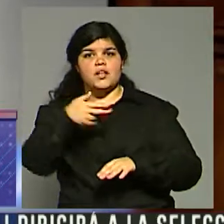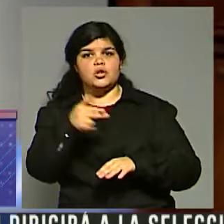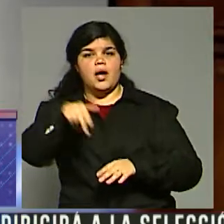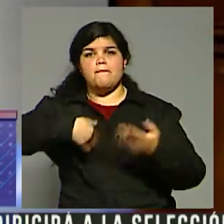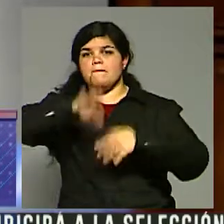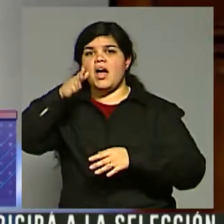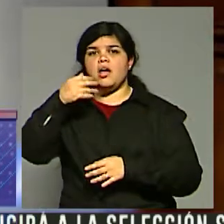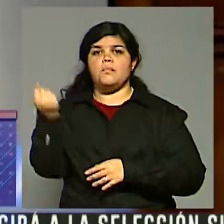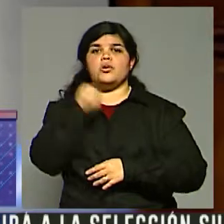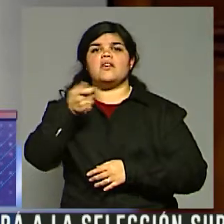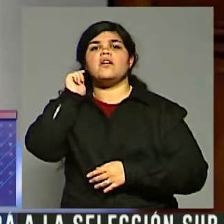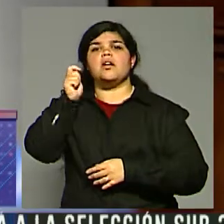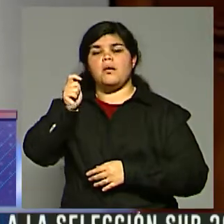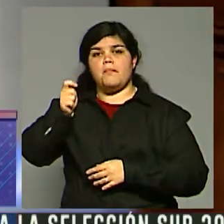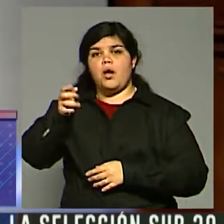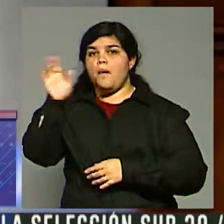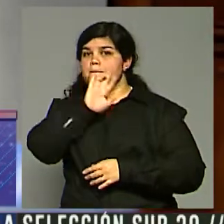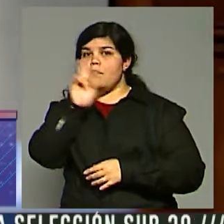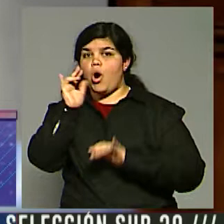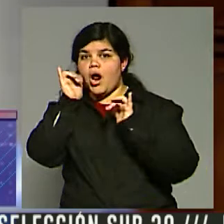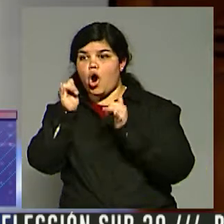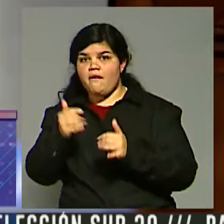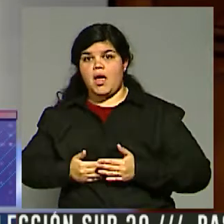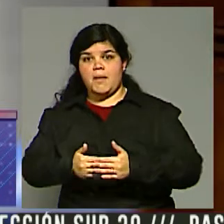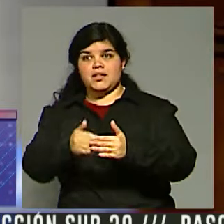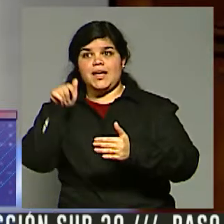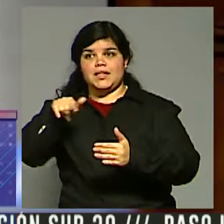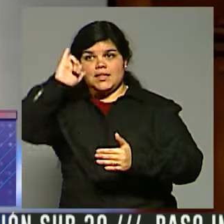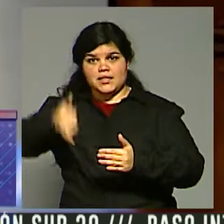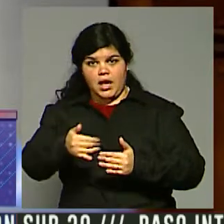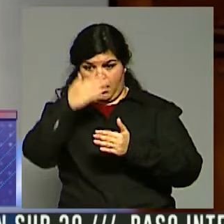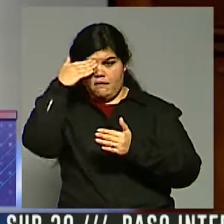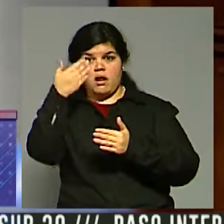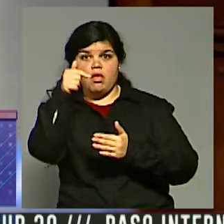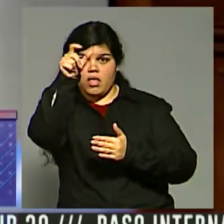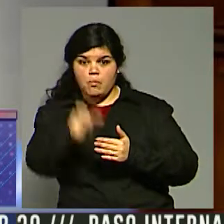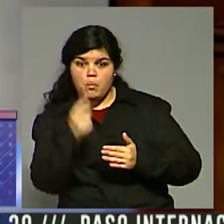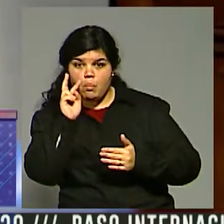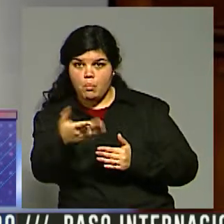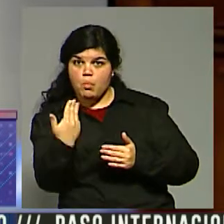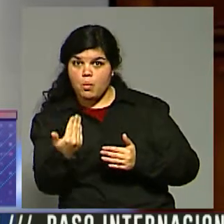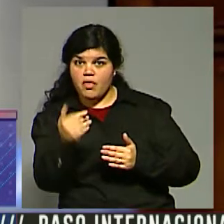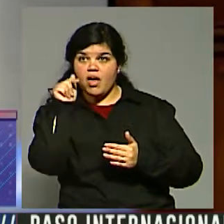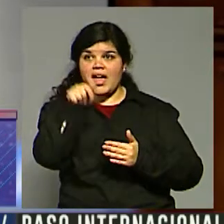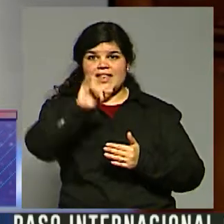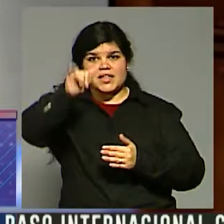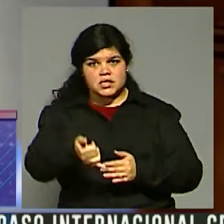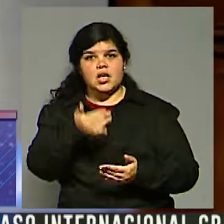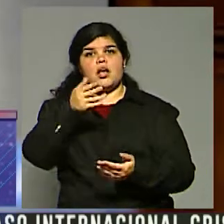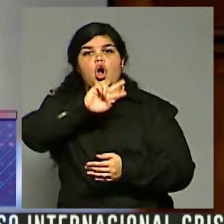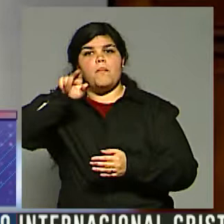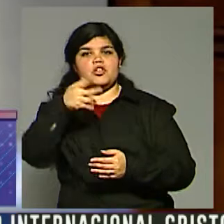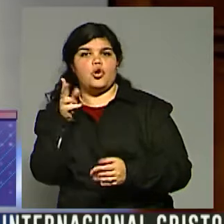adolescente embarazada, persona esta sí que tengo frente a mis ojos y que indudablemente está protegida por la